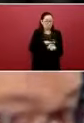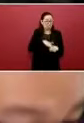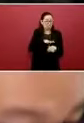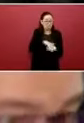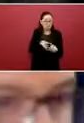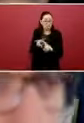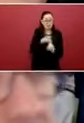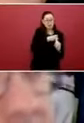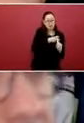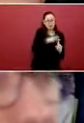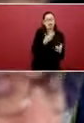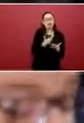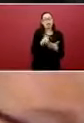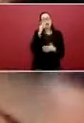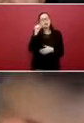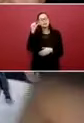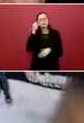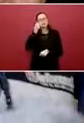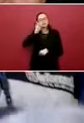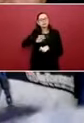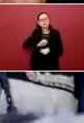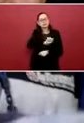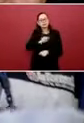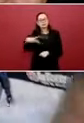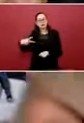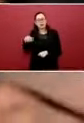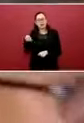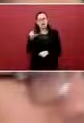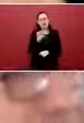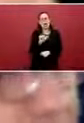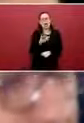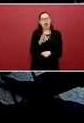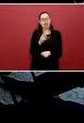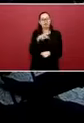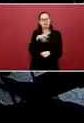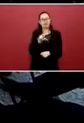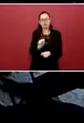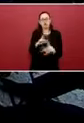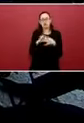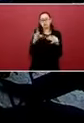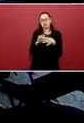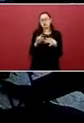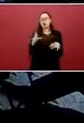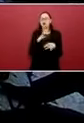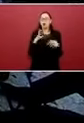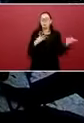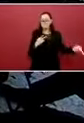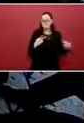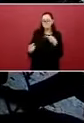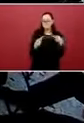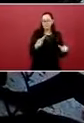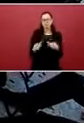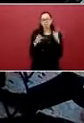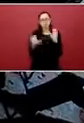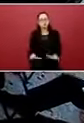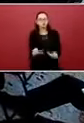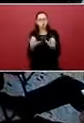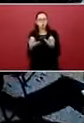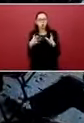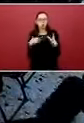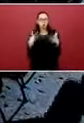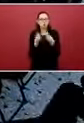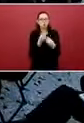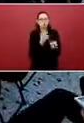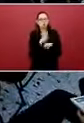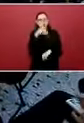de ayer el secretario de Seguridad, Alfonso Durazo, nos manifestaba que va a haber un plan de seguridad en coordinación con el Estado de México